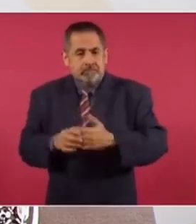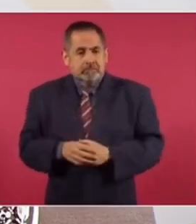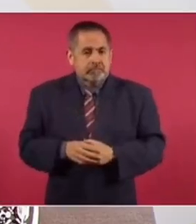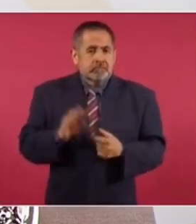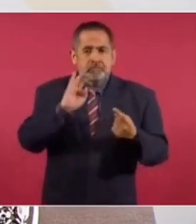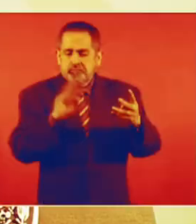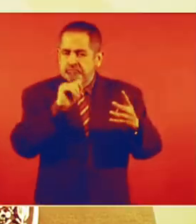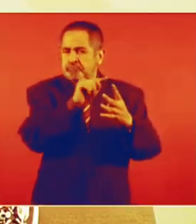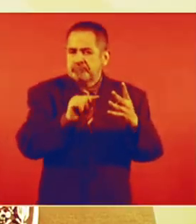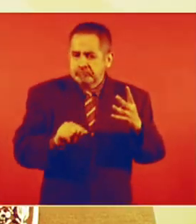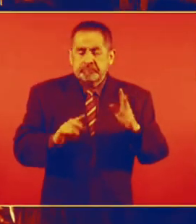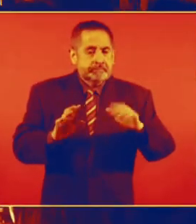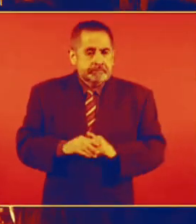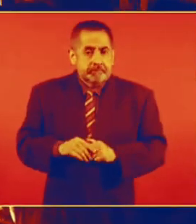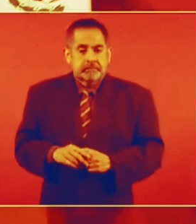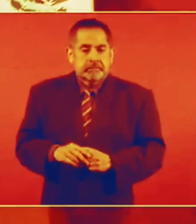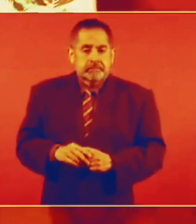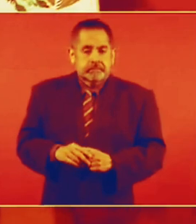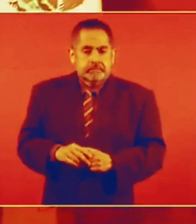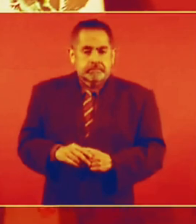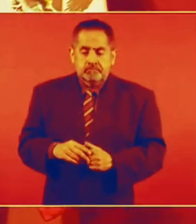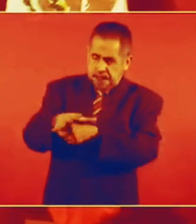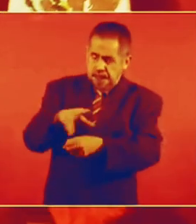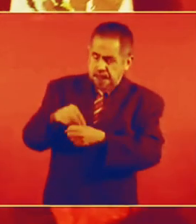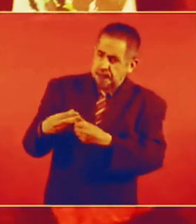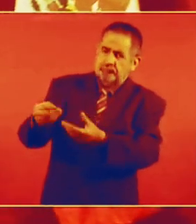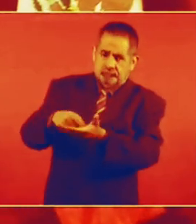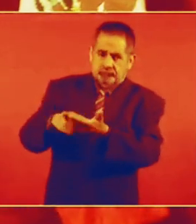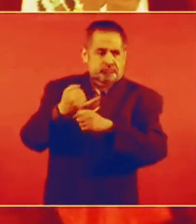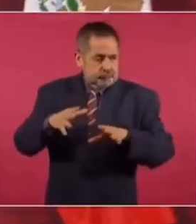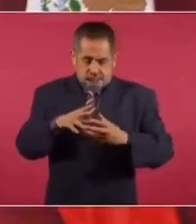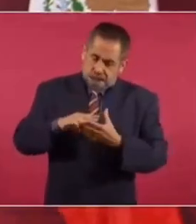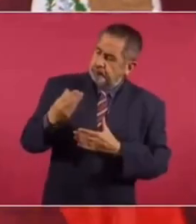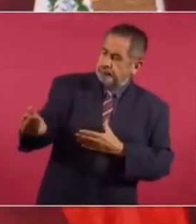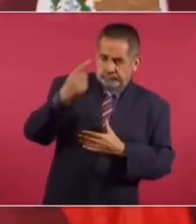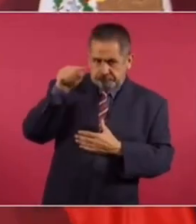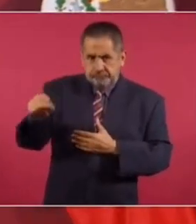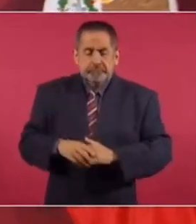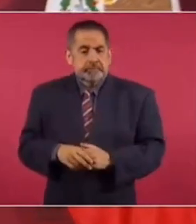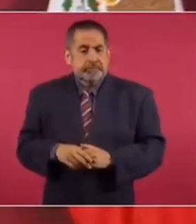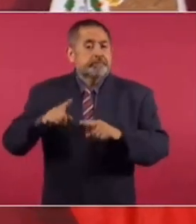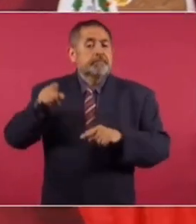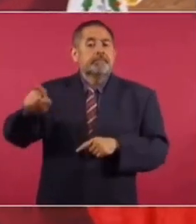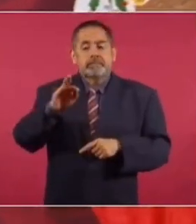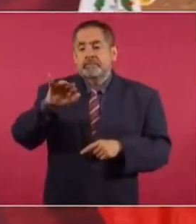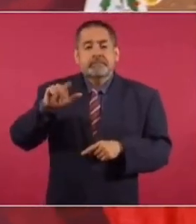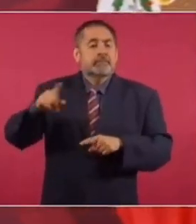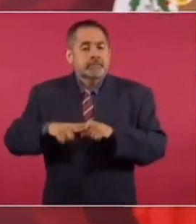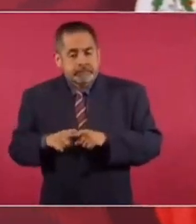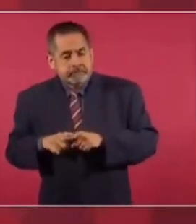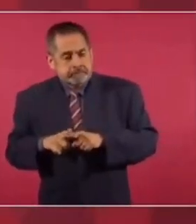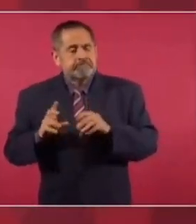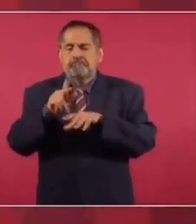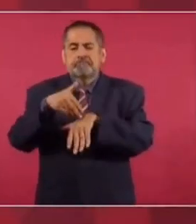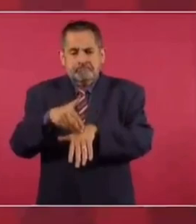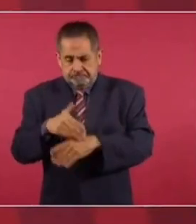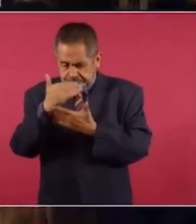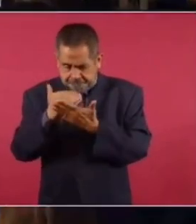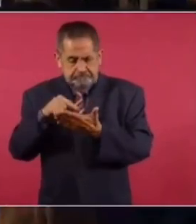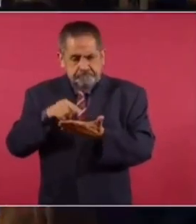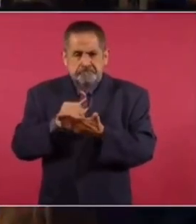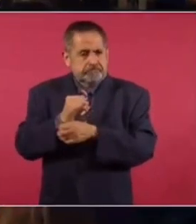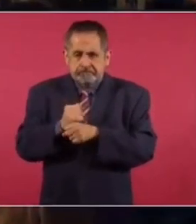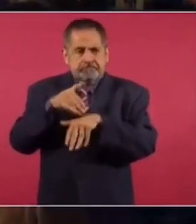los posibles responsables. Y cuando hablo con el fiscal, le aportamos el informe. Y lo que hace el fiscal es ajustarse a ese